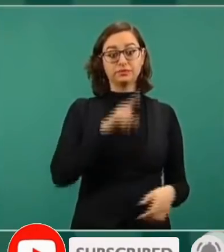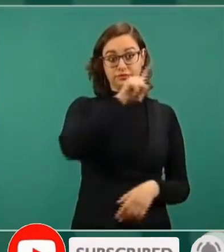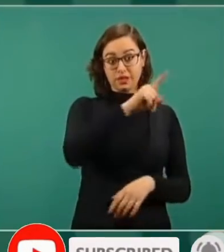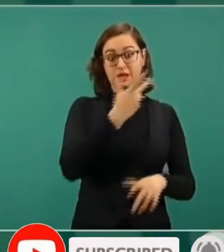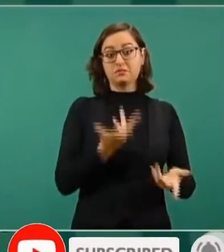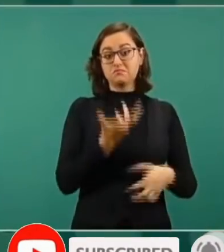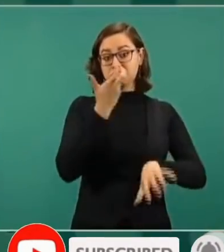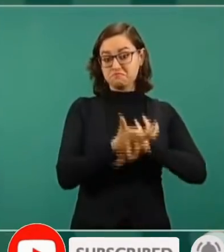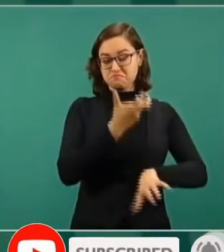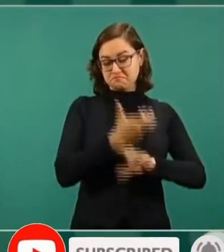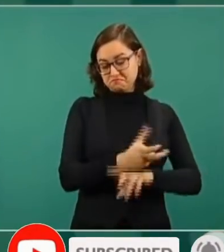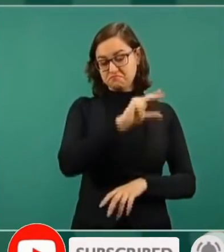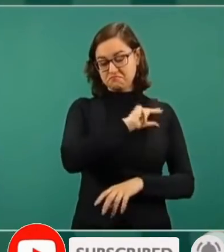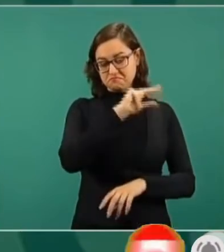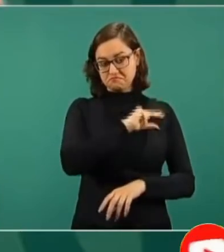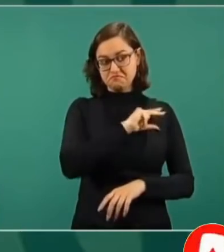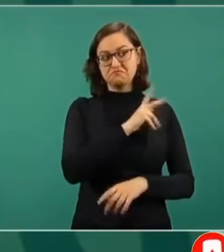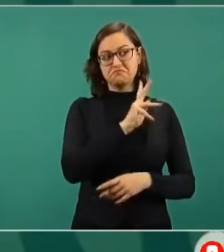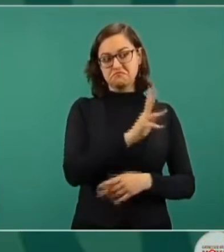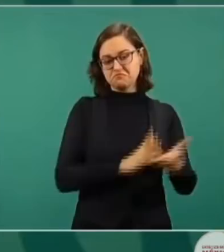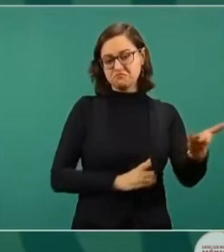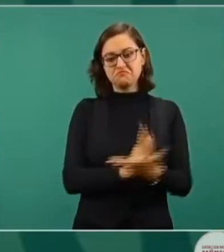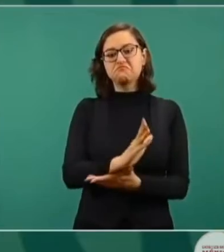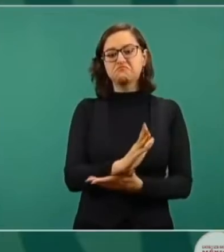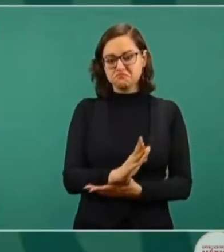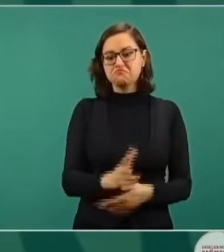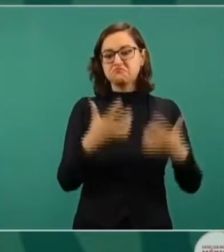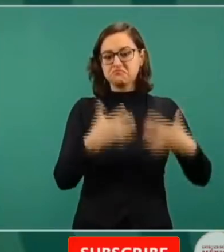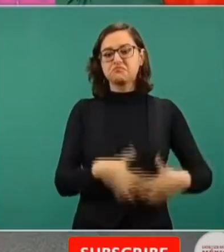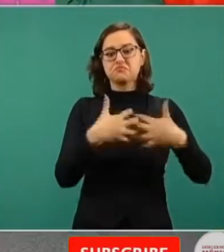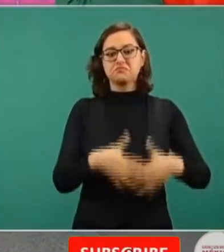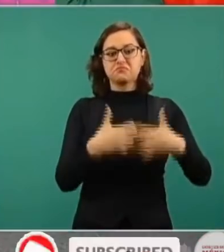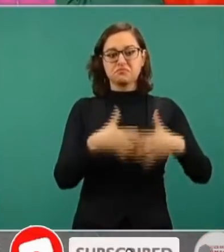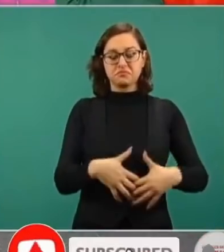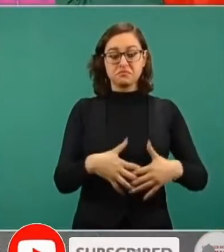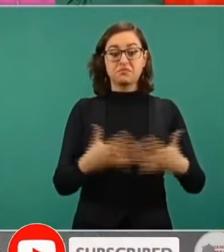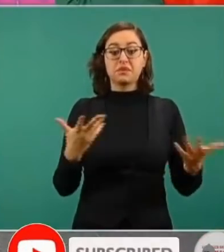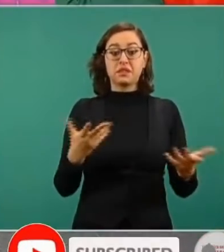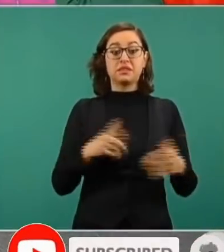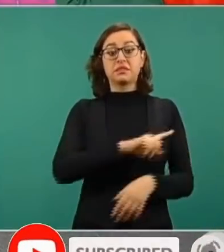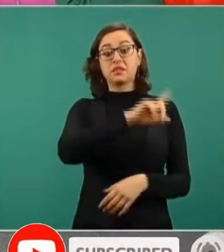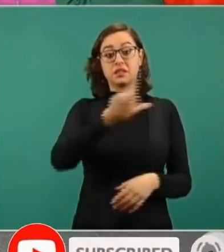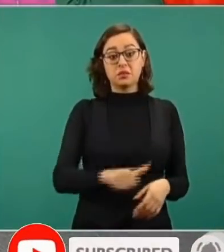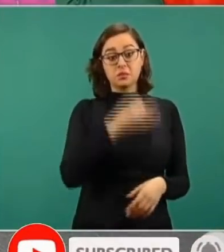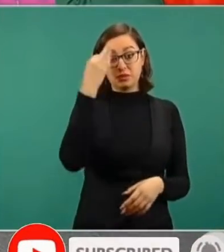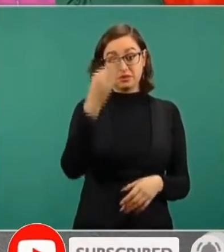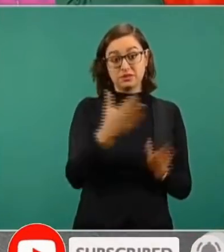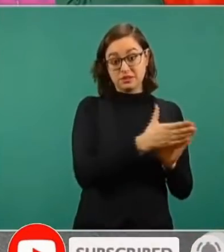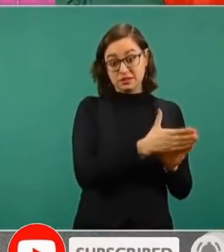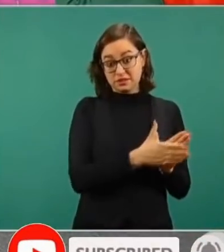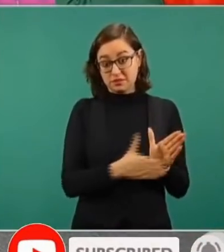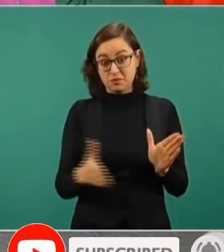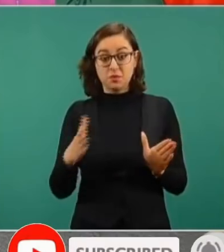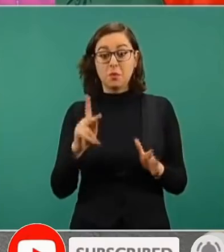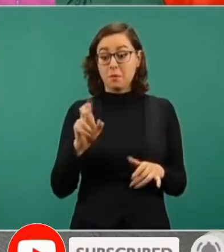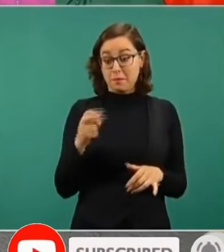violando la Constitución, ya estaban instalados, y entonces en la reforma energética, sin aparecer en la iniciativa de Peña